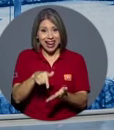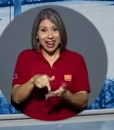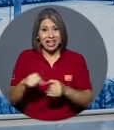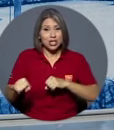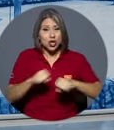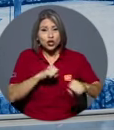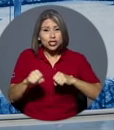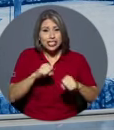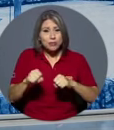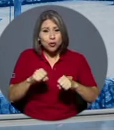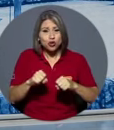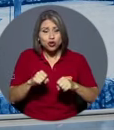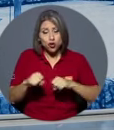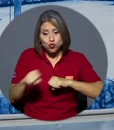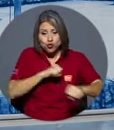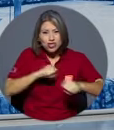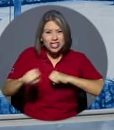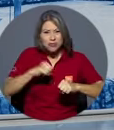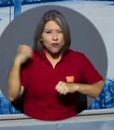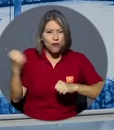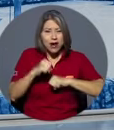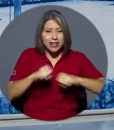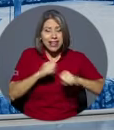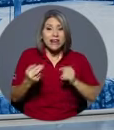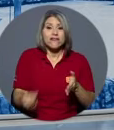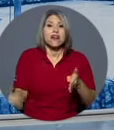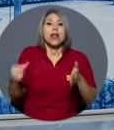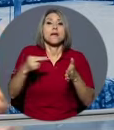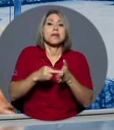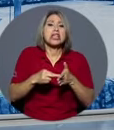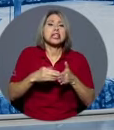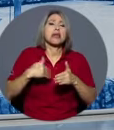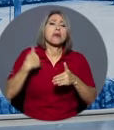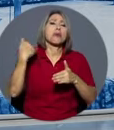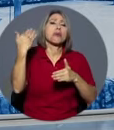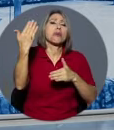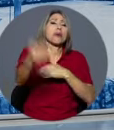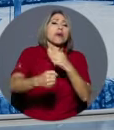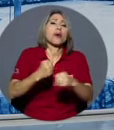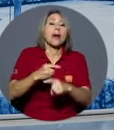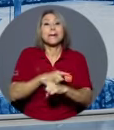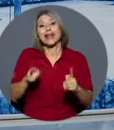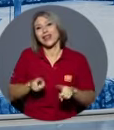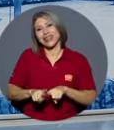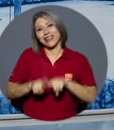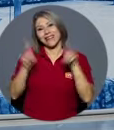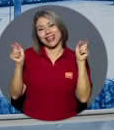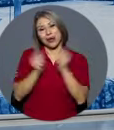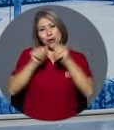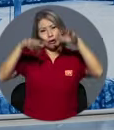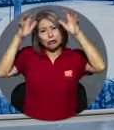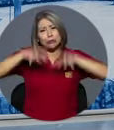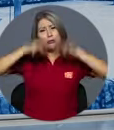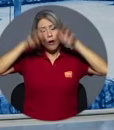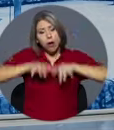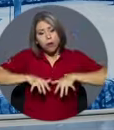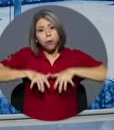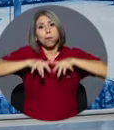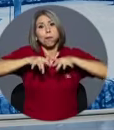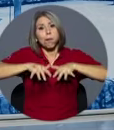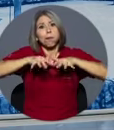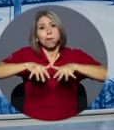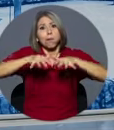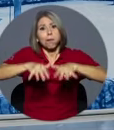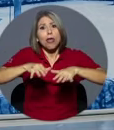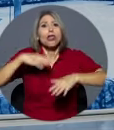repiten después de cientos de años. Mientras que las inundaciones son todos los años llueve, todos los años hay problemas de inundación, todos los años puede